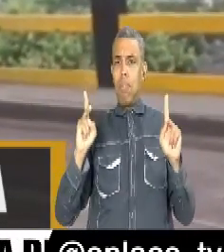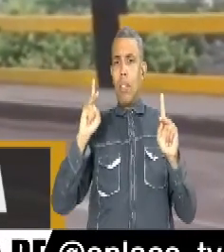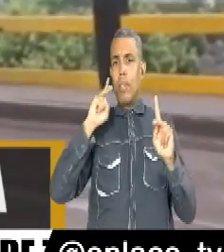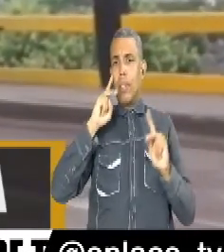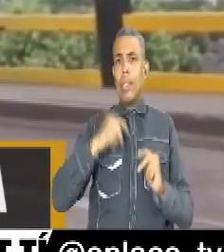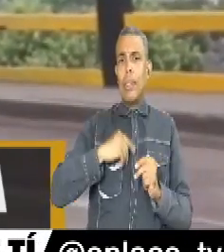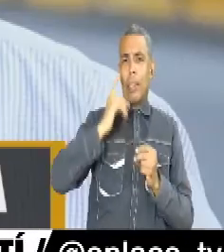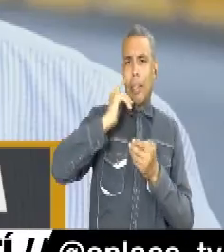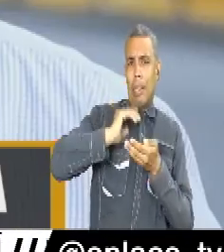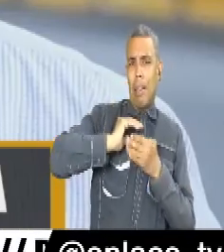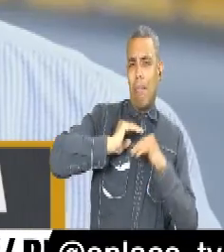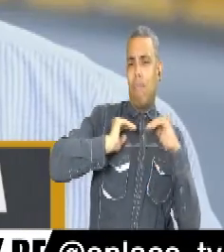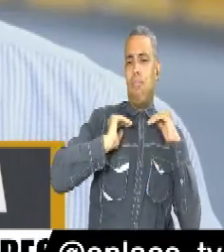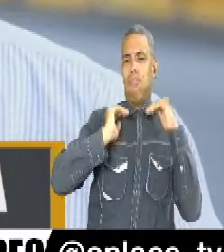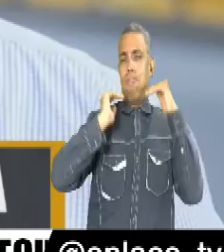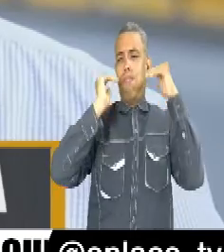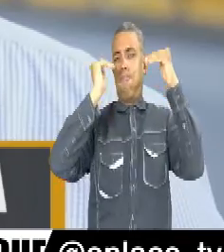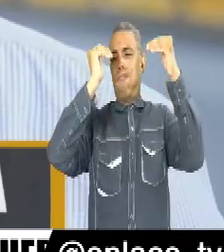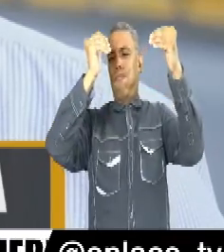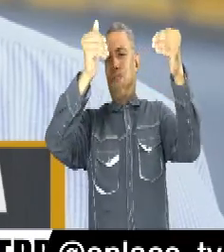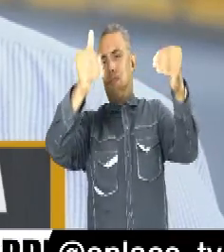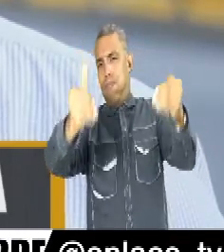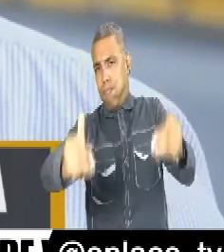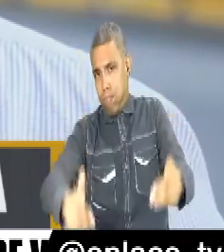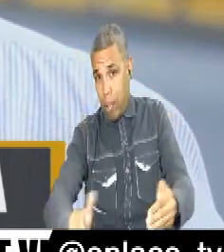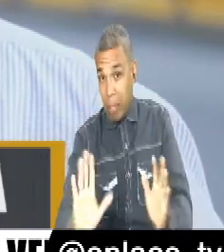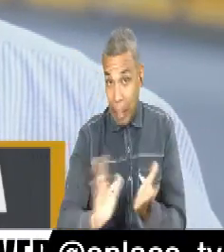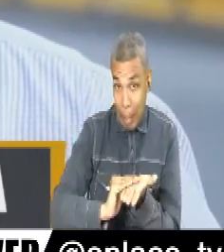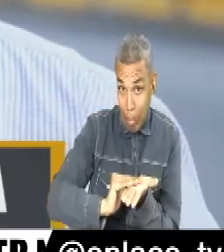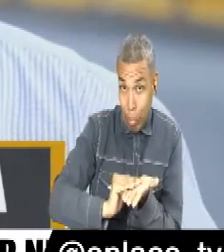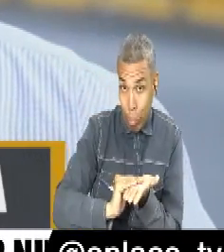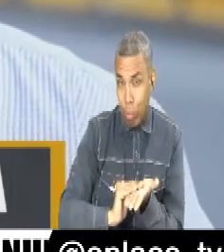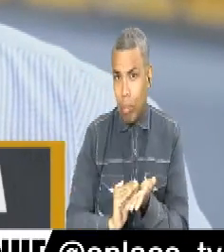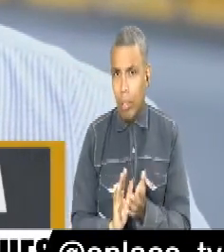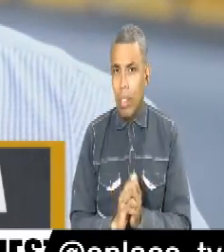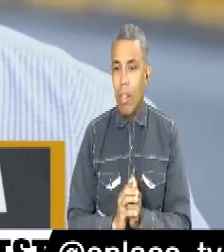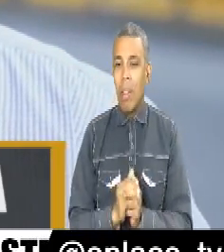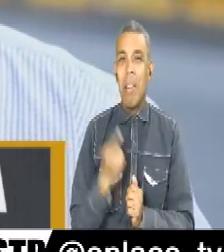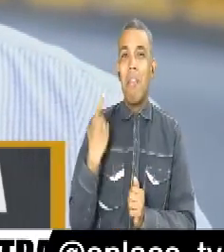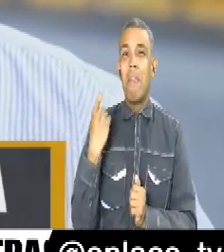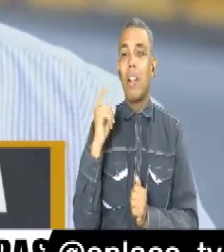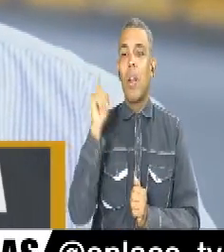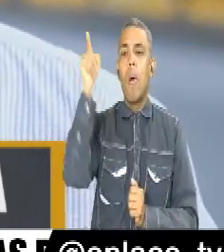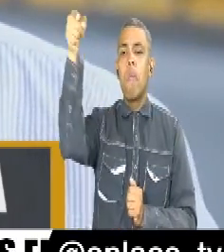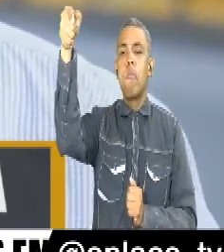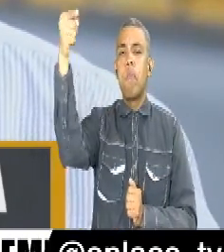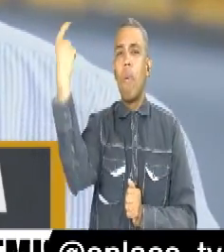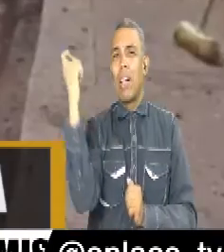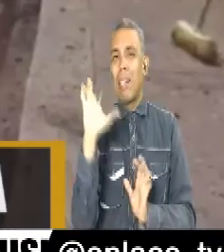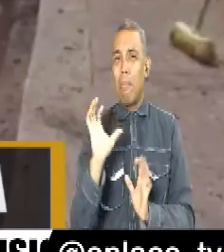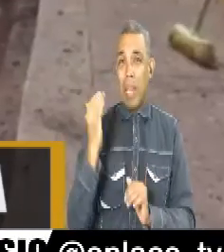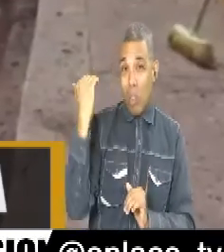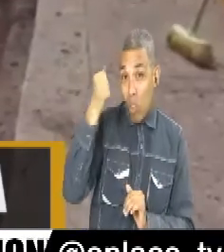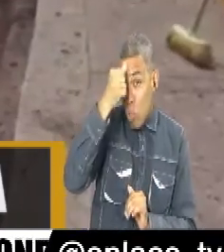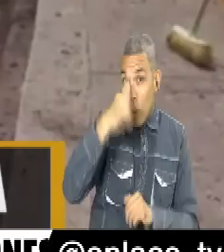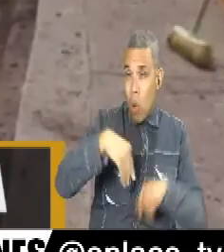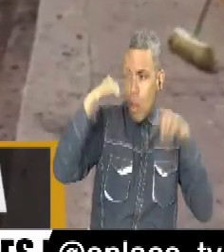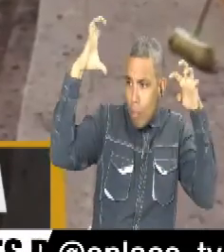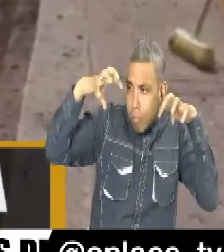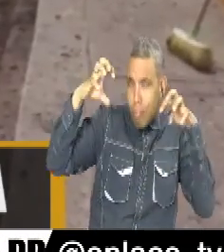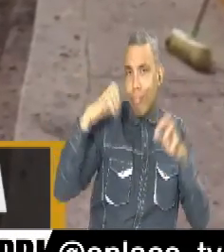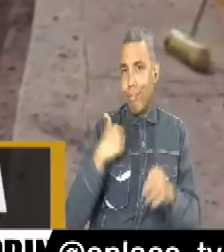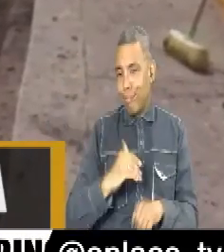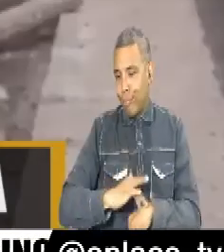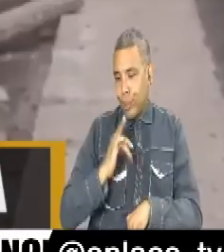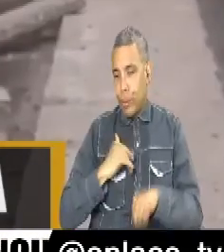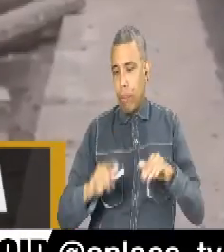media llegó la lluvia. Pero estamos interviniendo el puente no solo en la parte superior, sino también en la parte inferior. Destacó el funcionario que